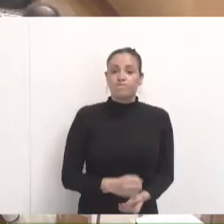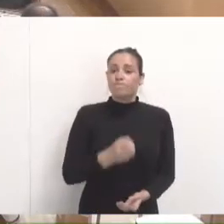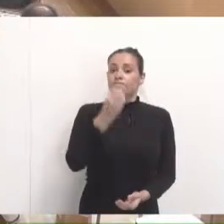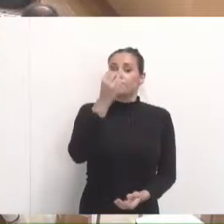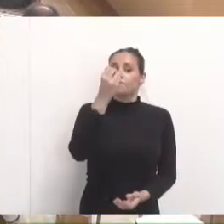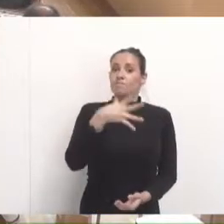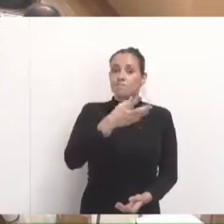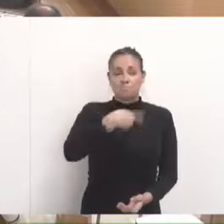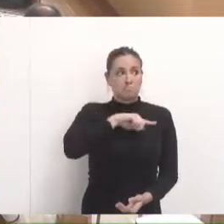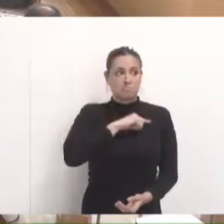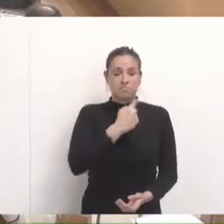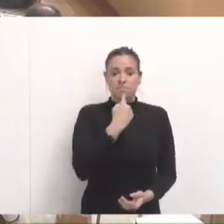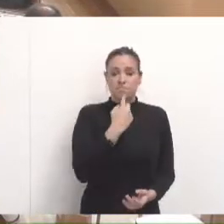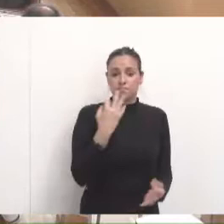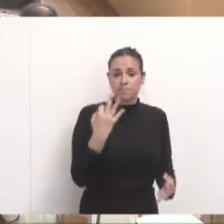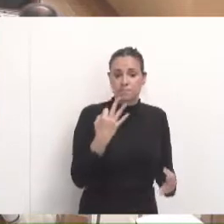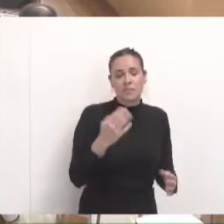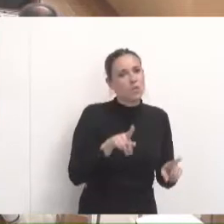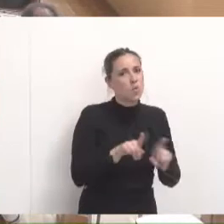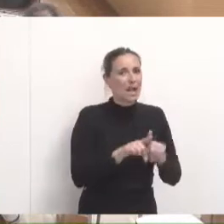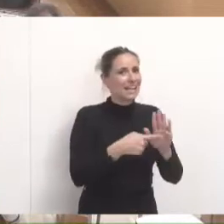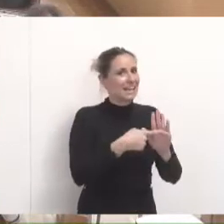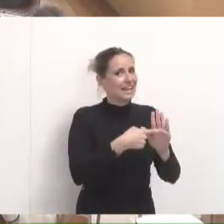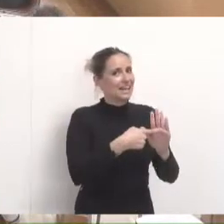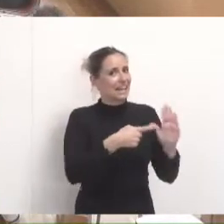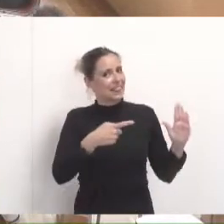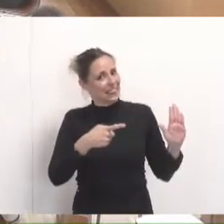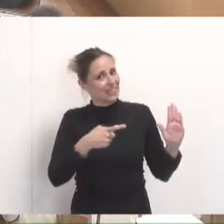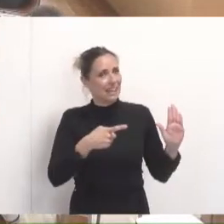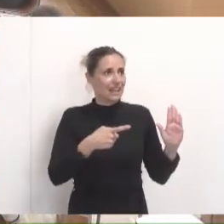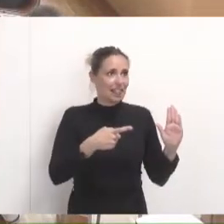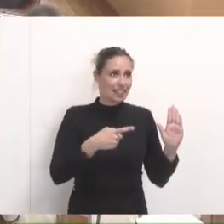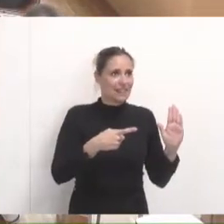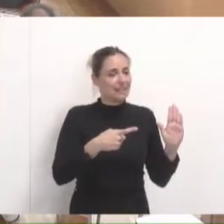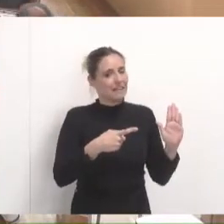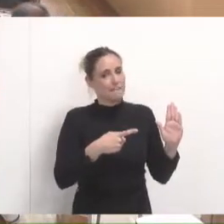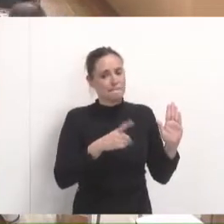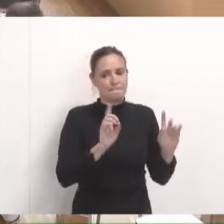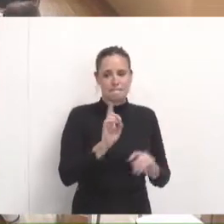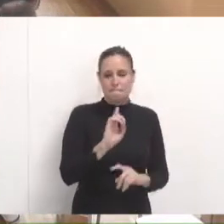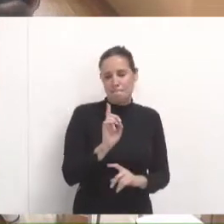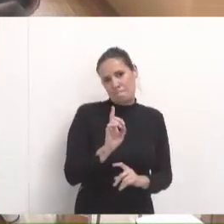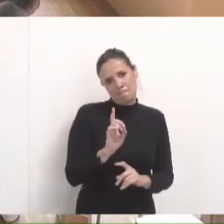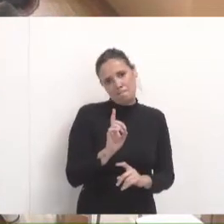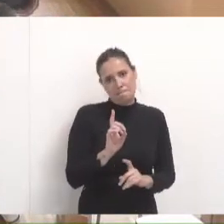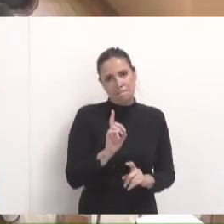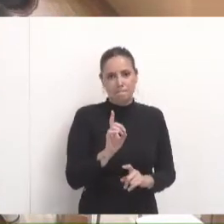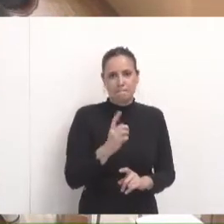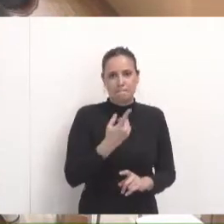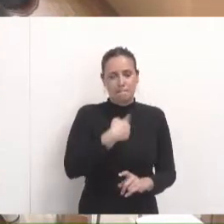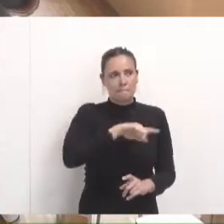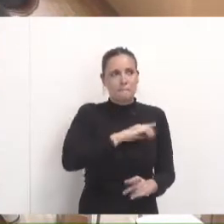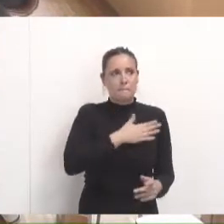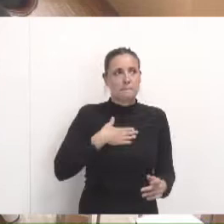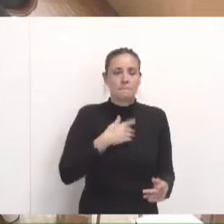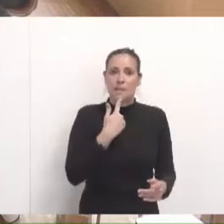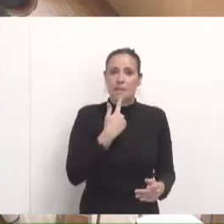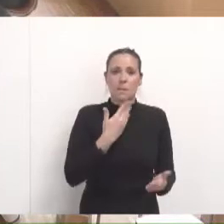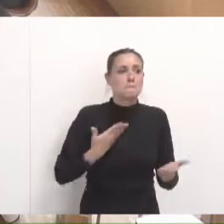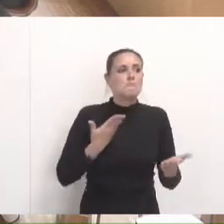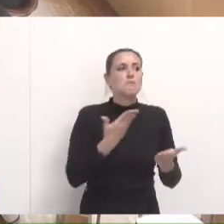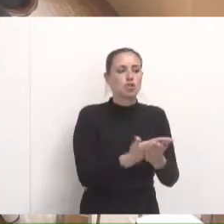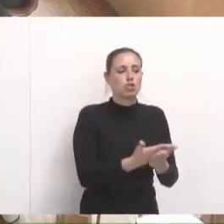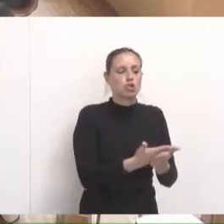Por nuestra parte decir que más que una retirada, deberíamos decir que esta moción queda sobre la